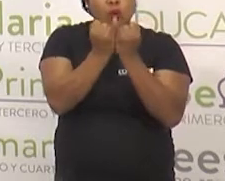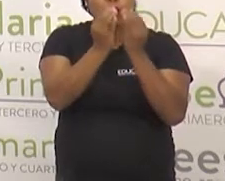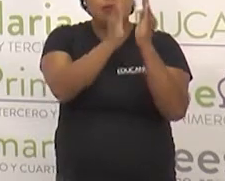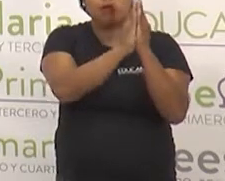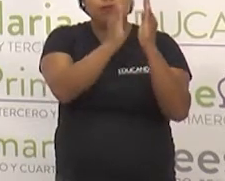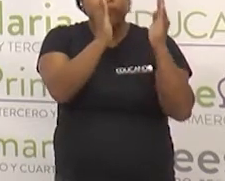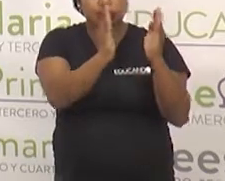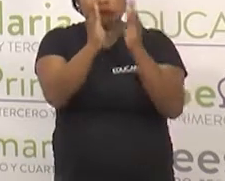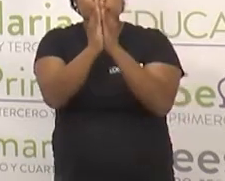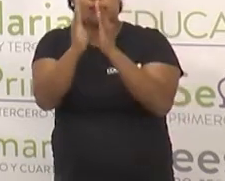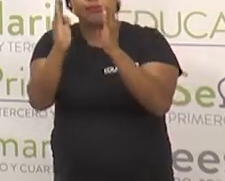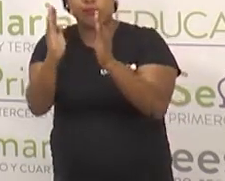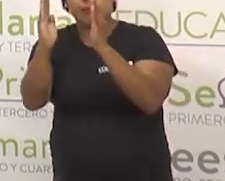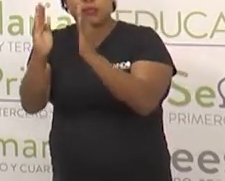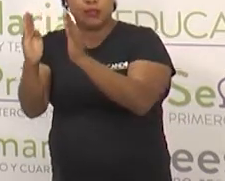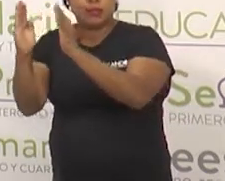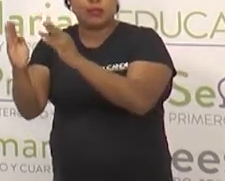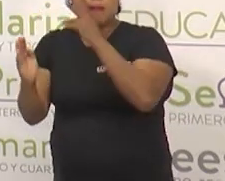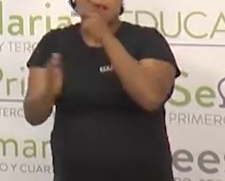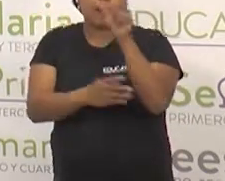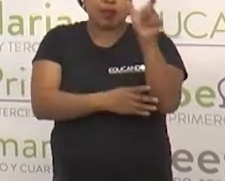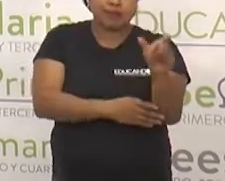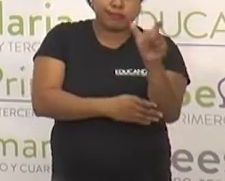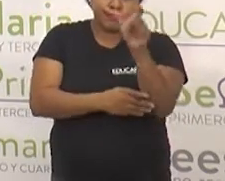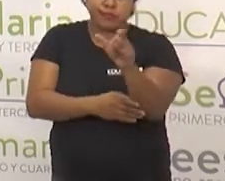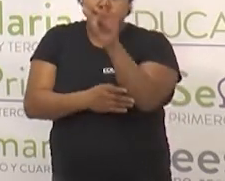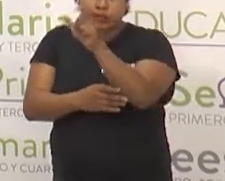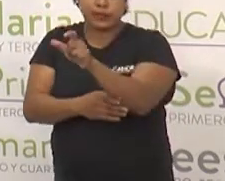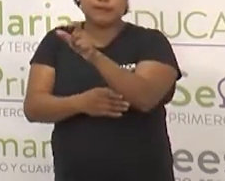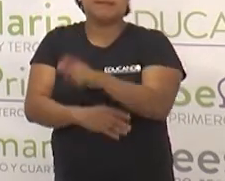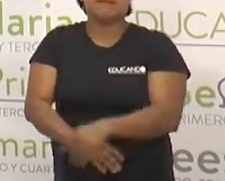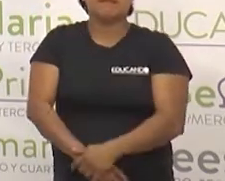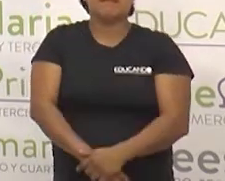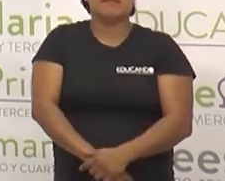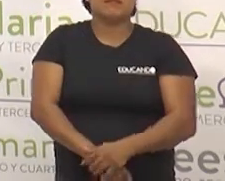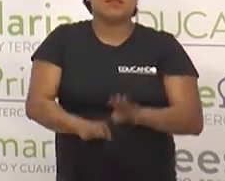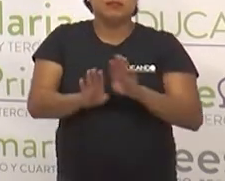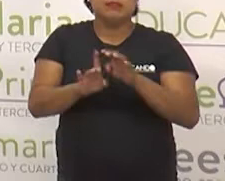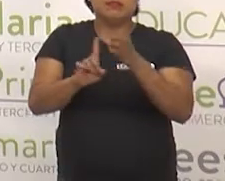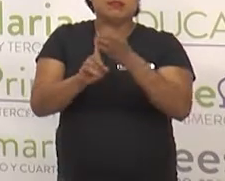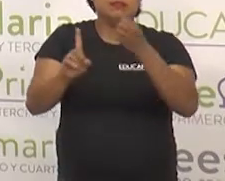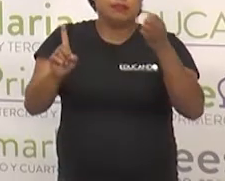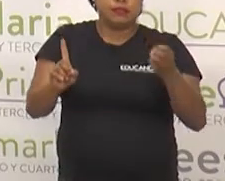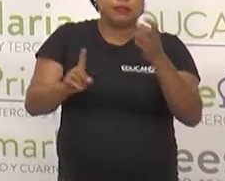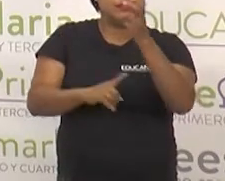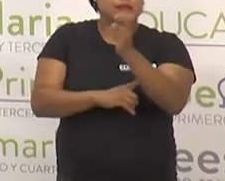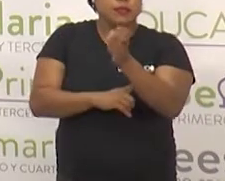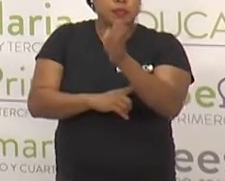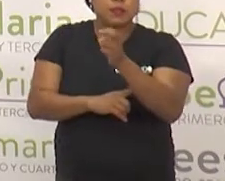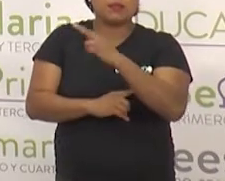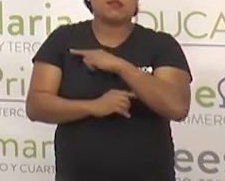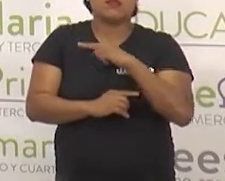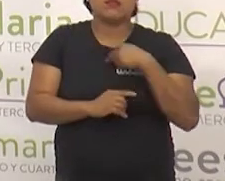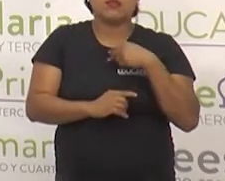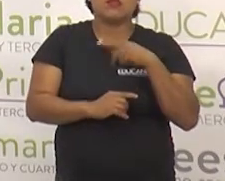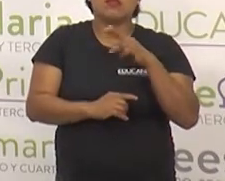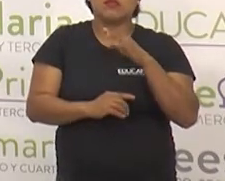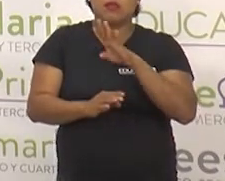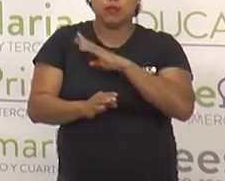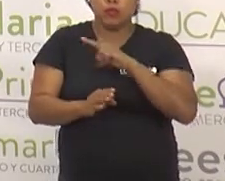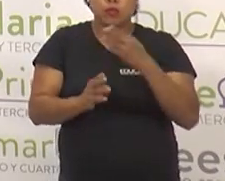espacio de separación entre palabra y palabra en una oración. Por lo cual vamos